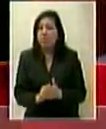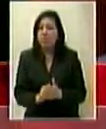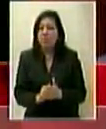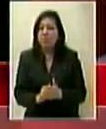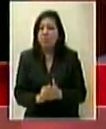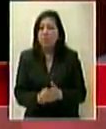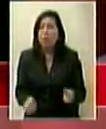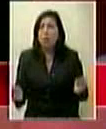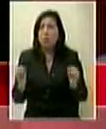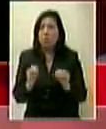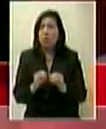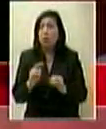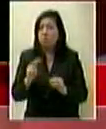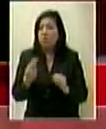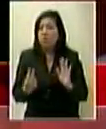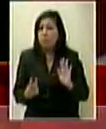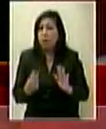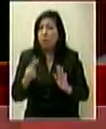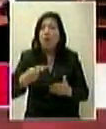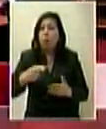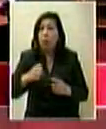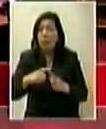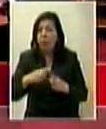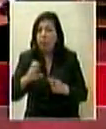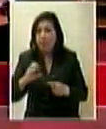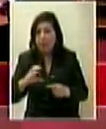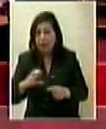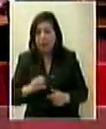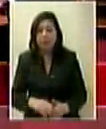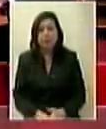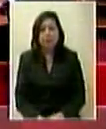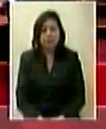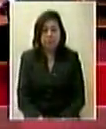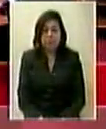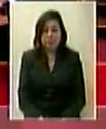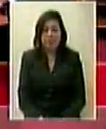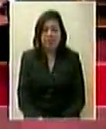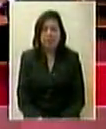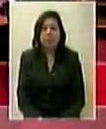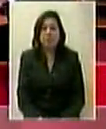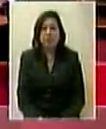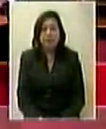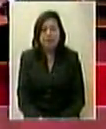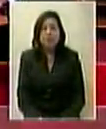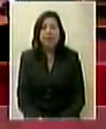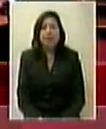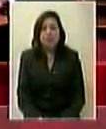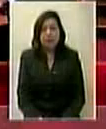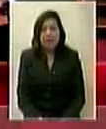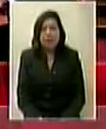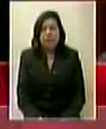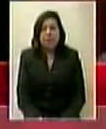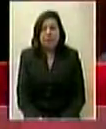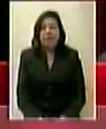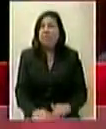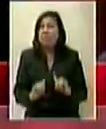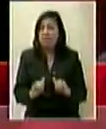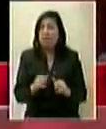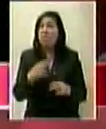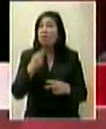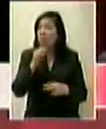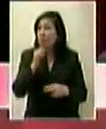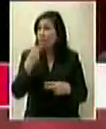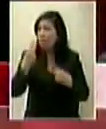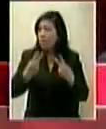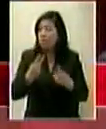Estratégico Sectorial 2012-2016. Audio, por favor. Está pendiente la visita